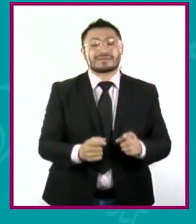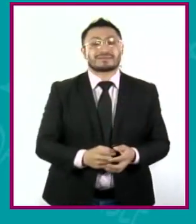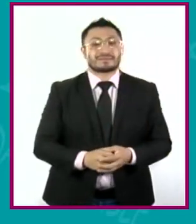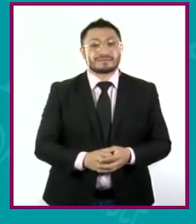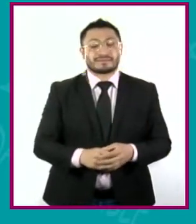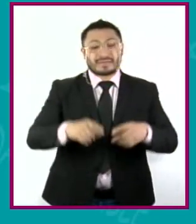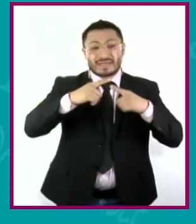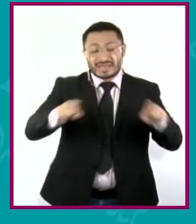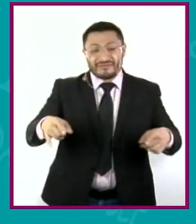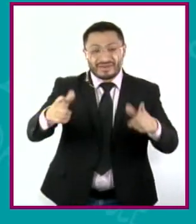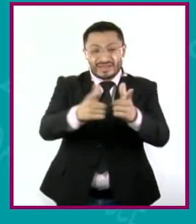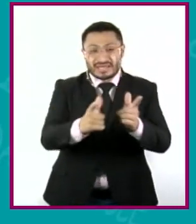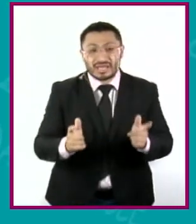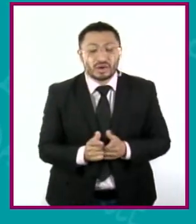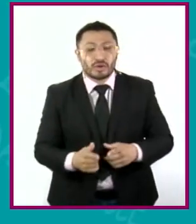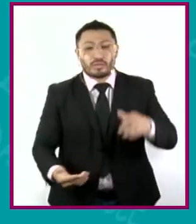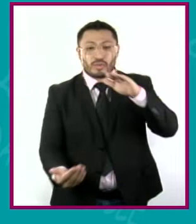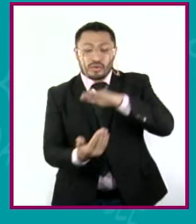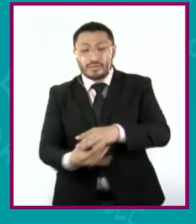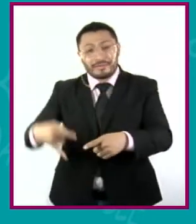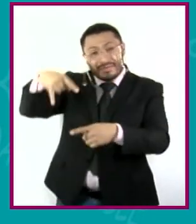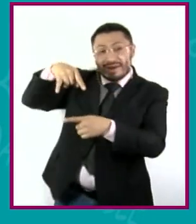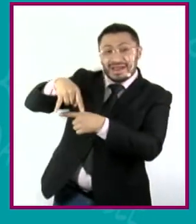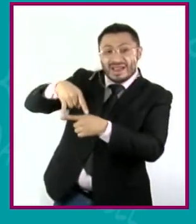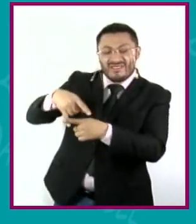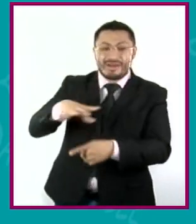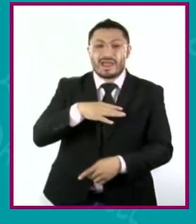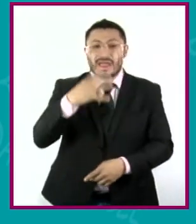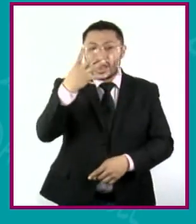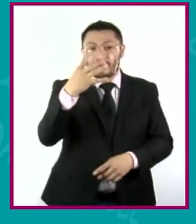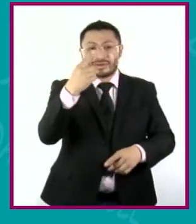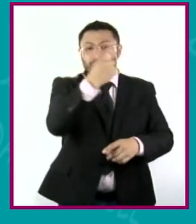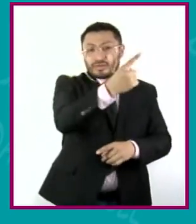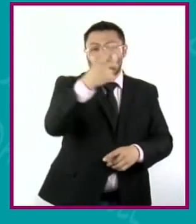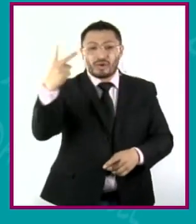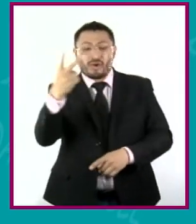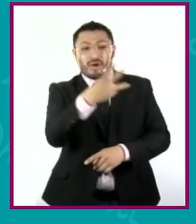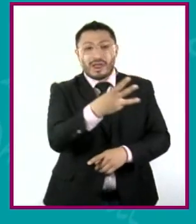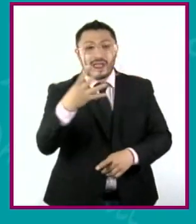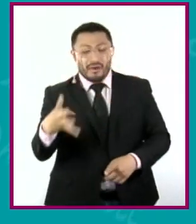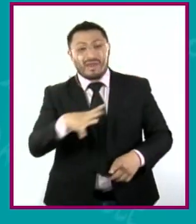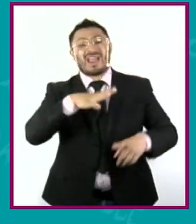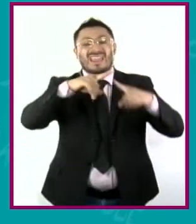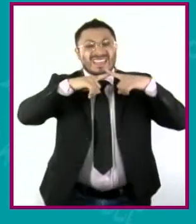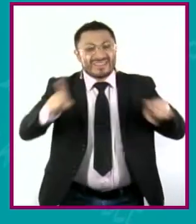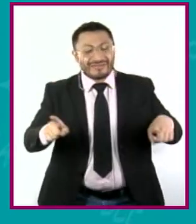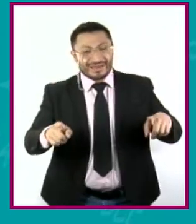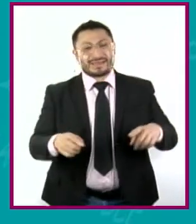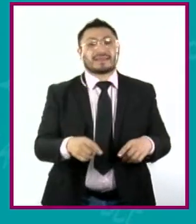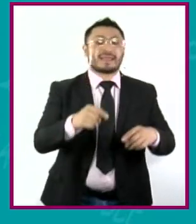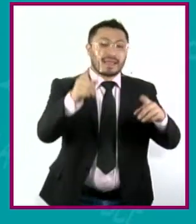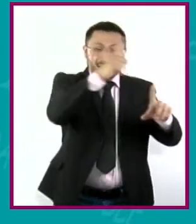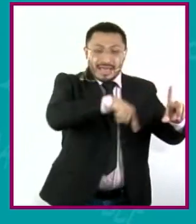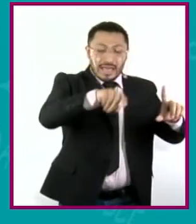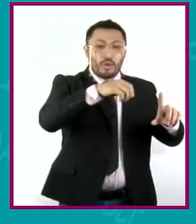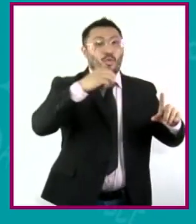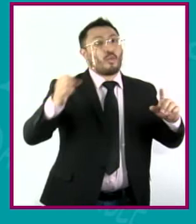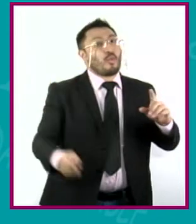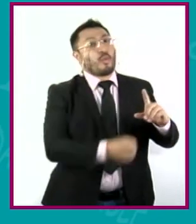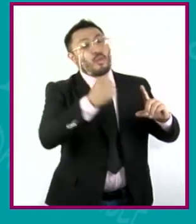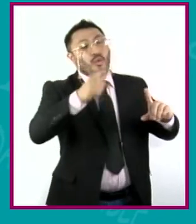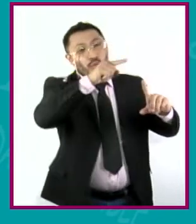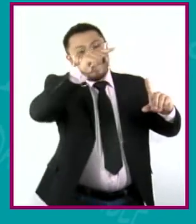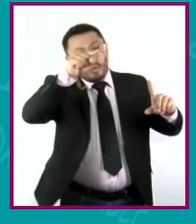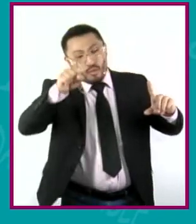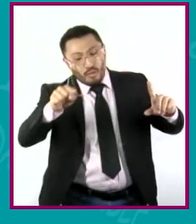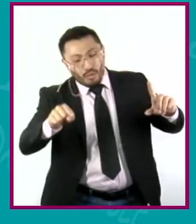de simetrías de rotación de la mesa cuadrada, que tiene 4 elementos, este grupo tiene infinitos elementos, porque hay infinitos